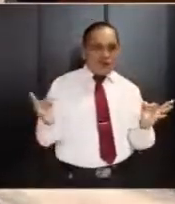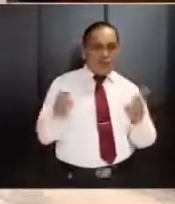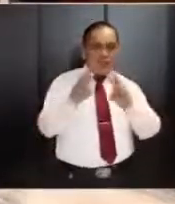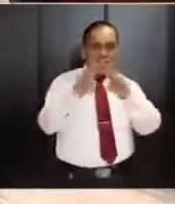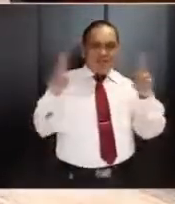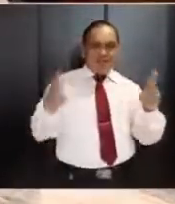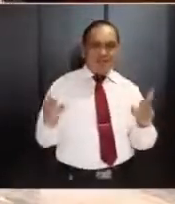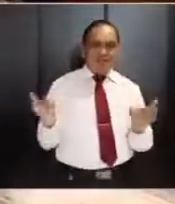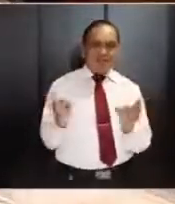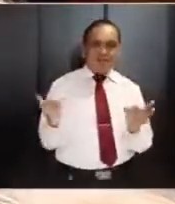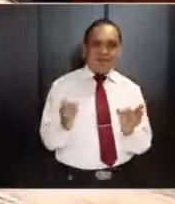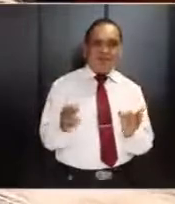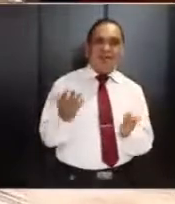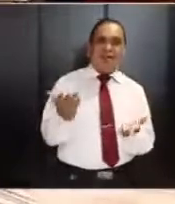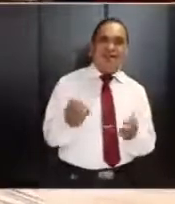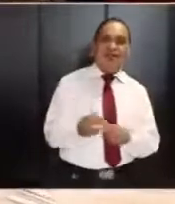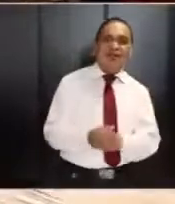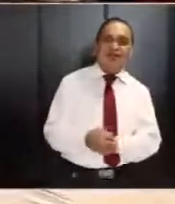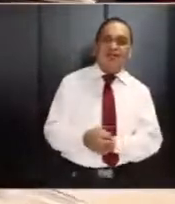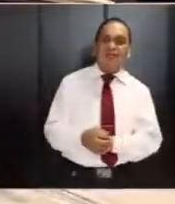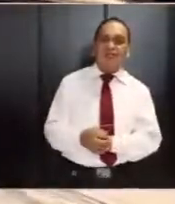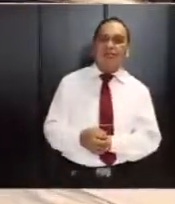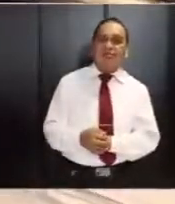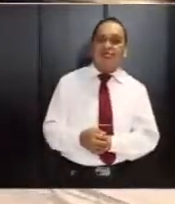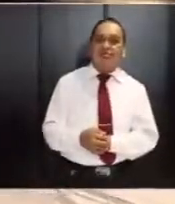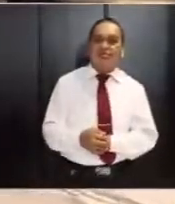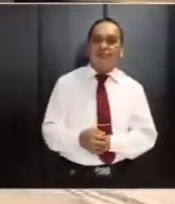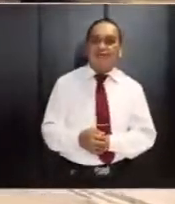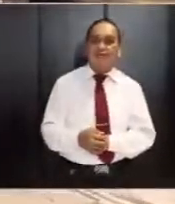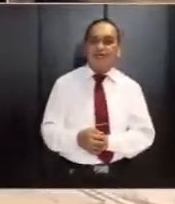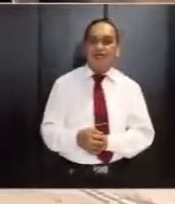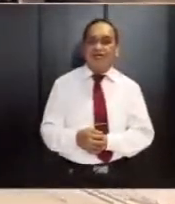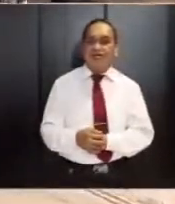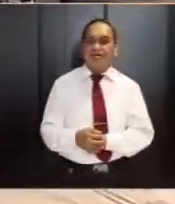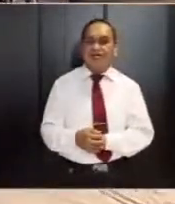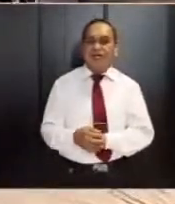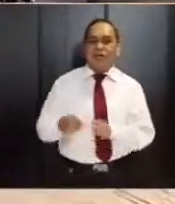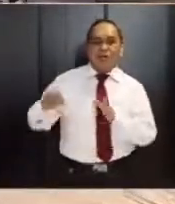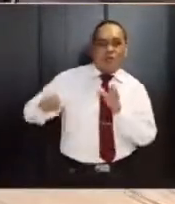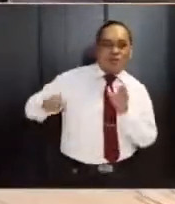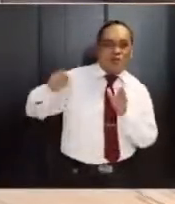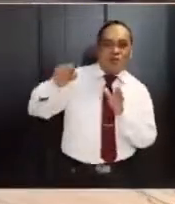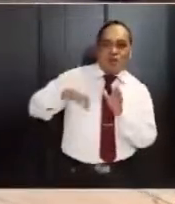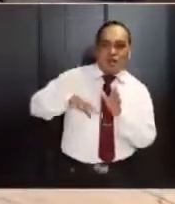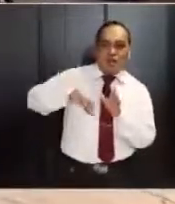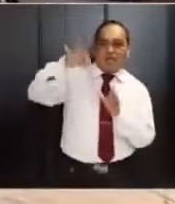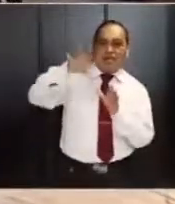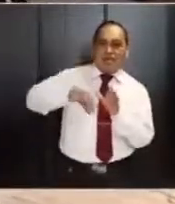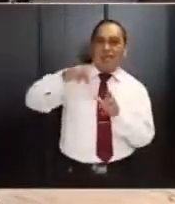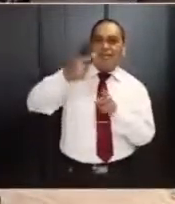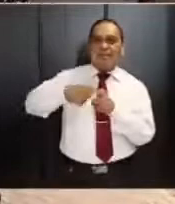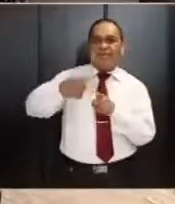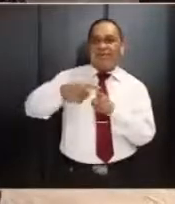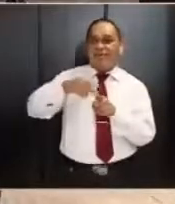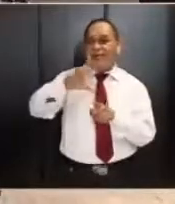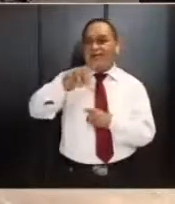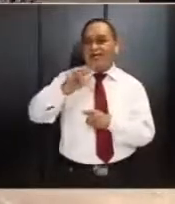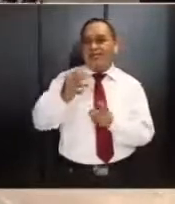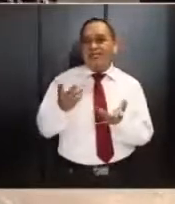allá? Venga, mi vida, vente, ayúdanos a sacar. ¿Quién no ha sacado aquí boleto? ¿Quién, tú, mi vida,